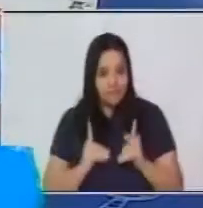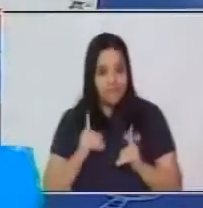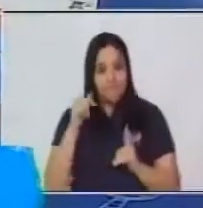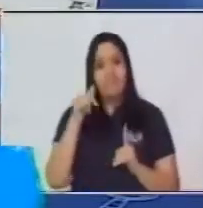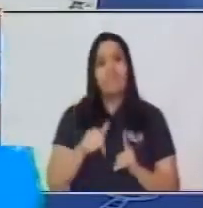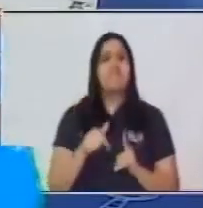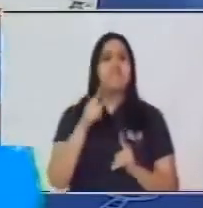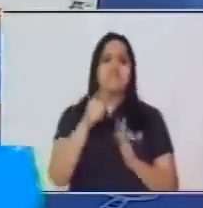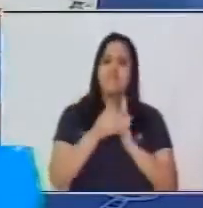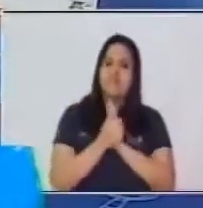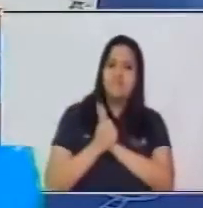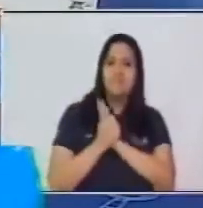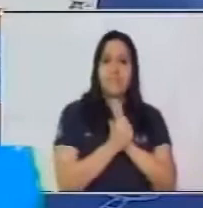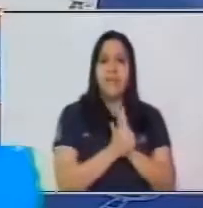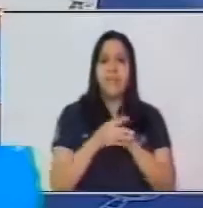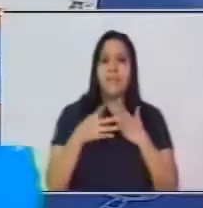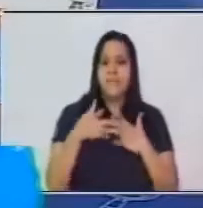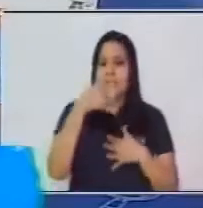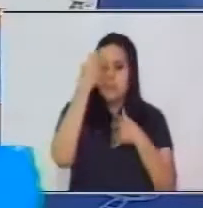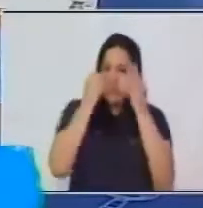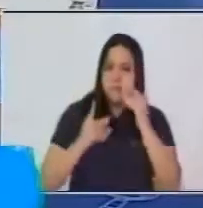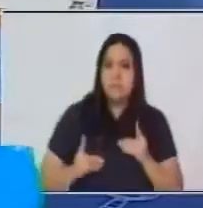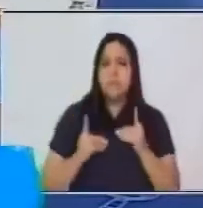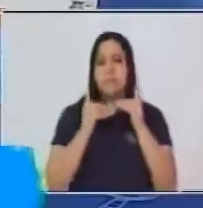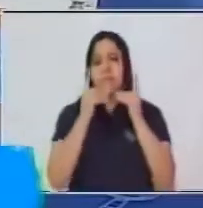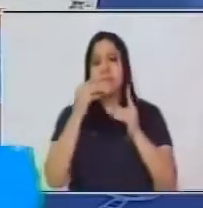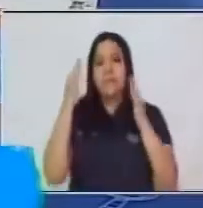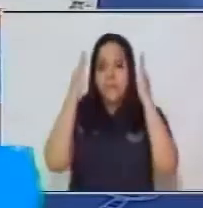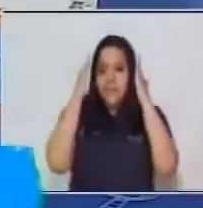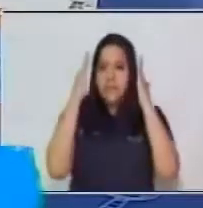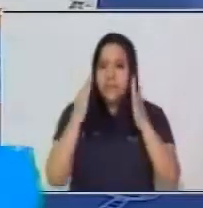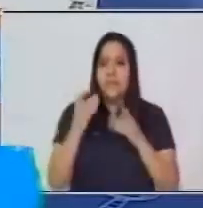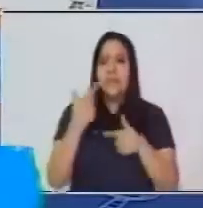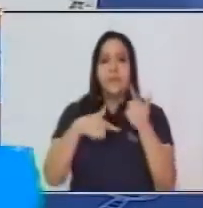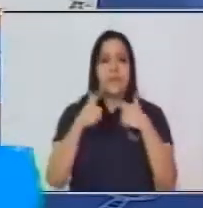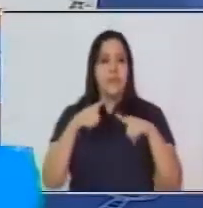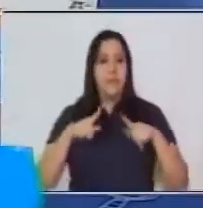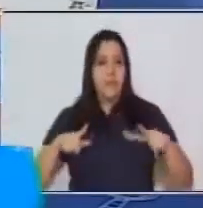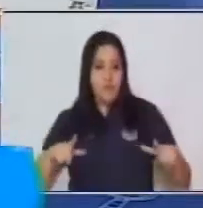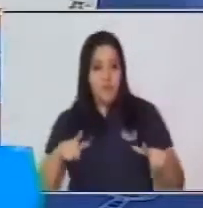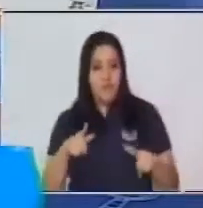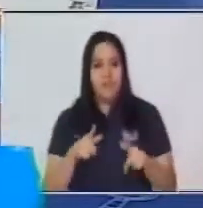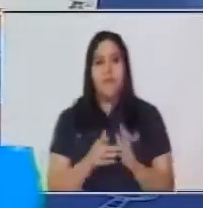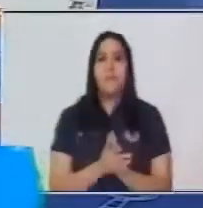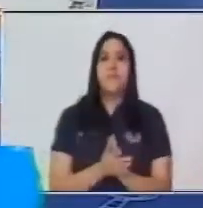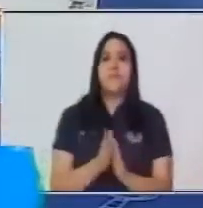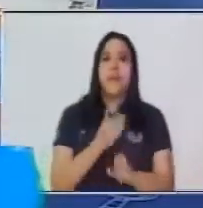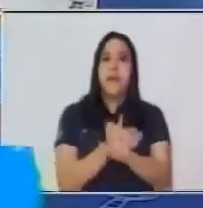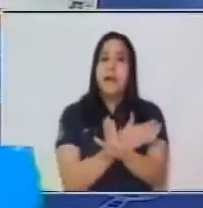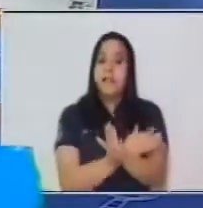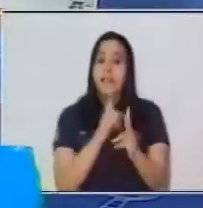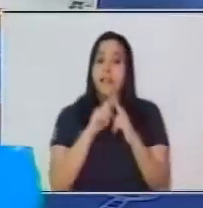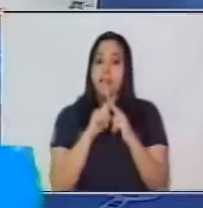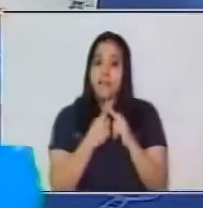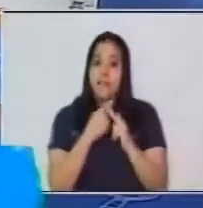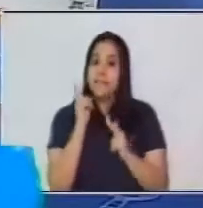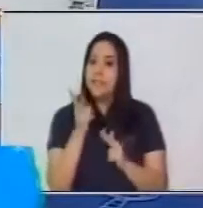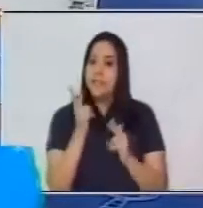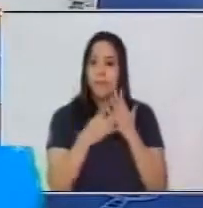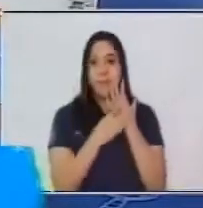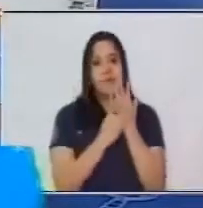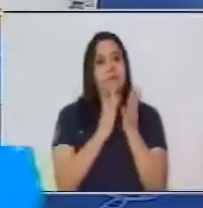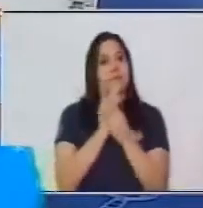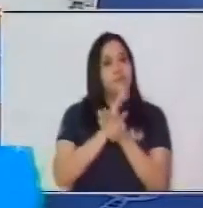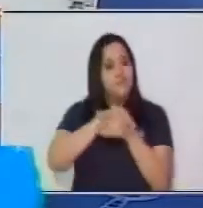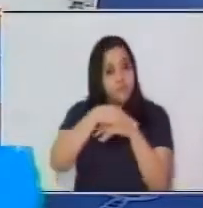y destrezas como la atención y la habilidad lingüística. Y antes de comenzar, te recuerdo que laves